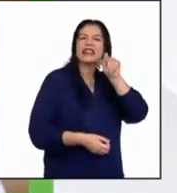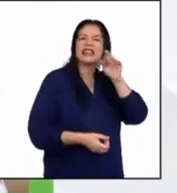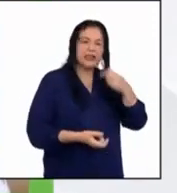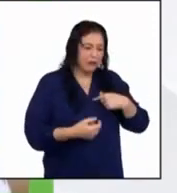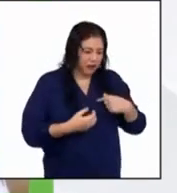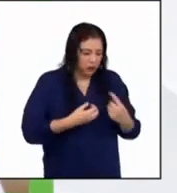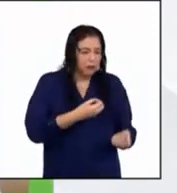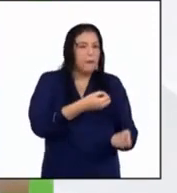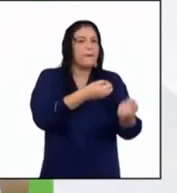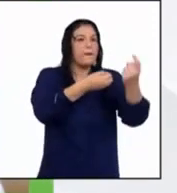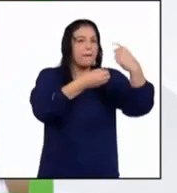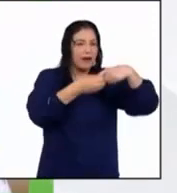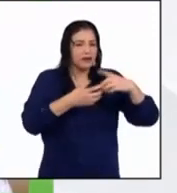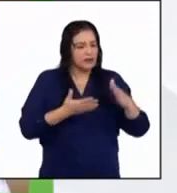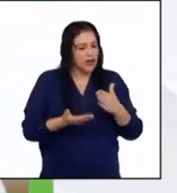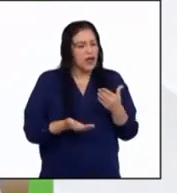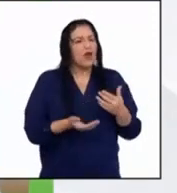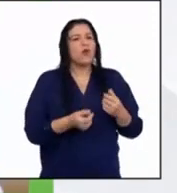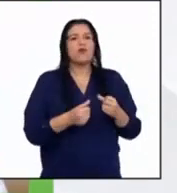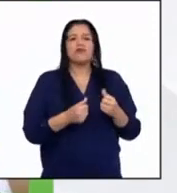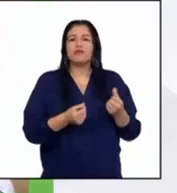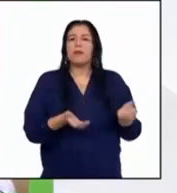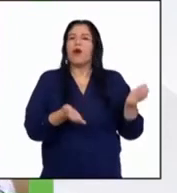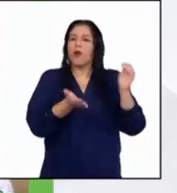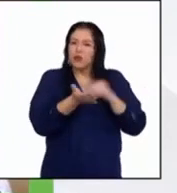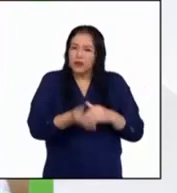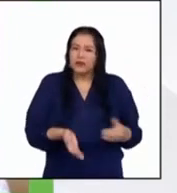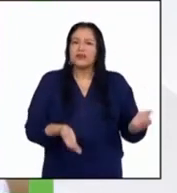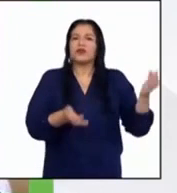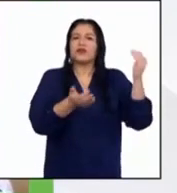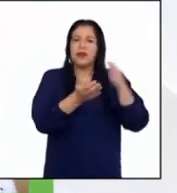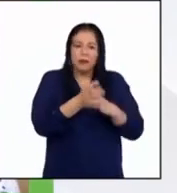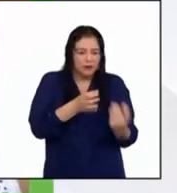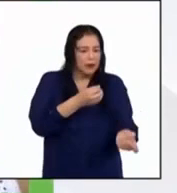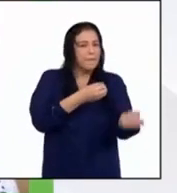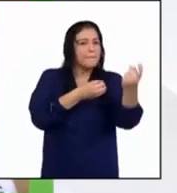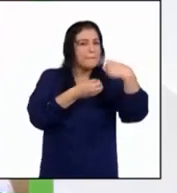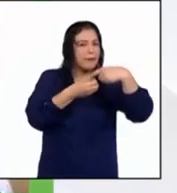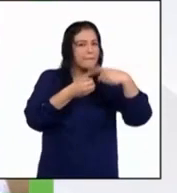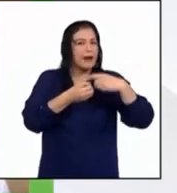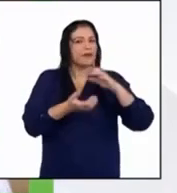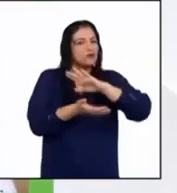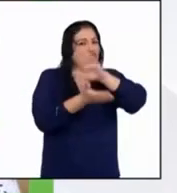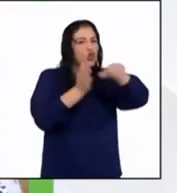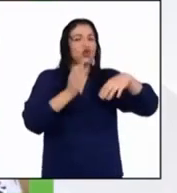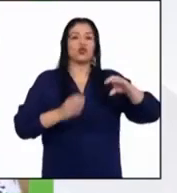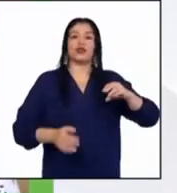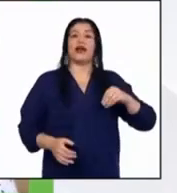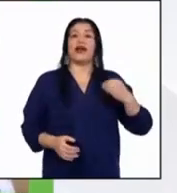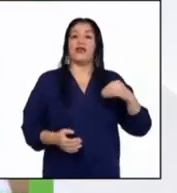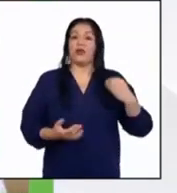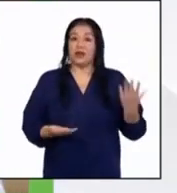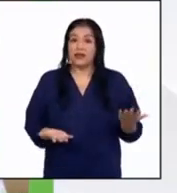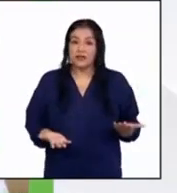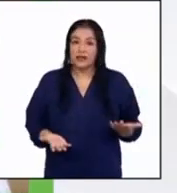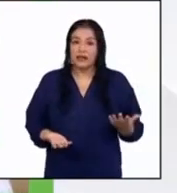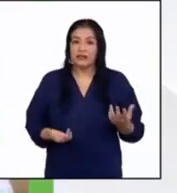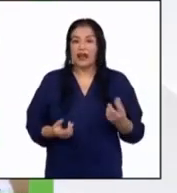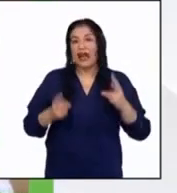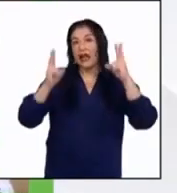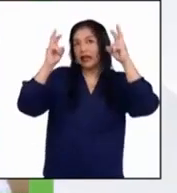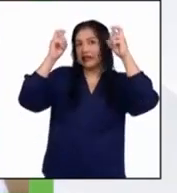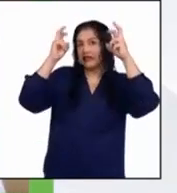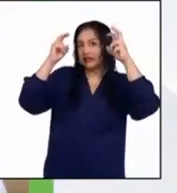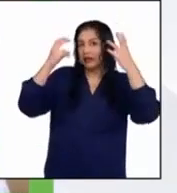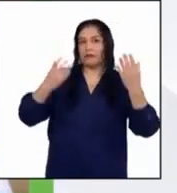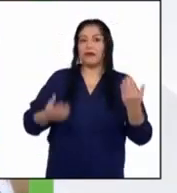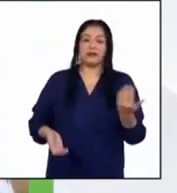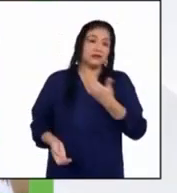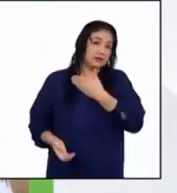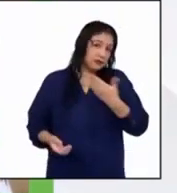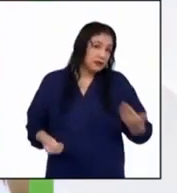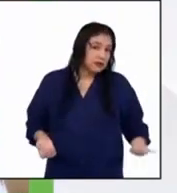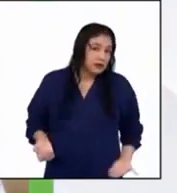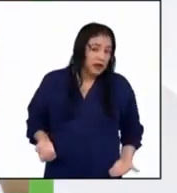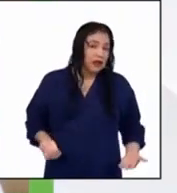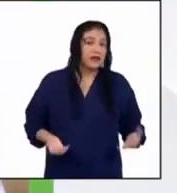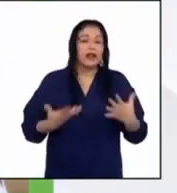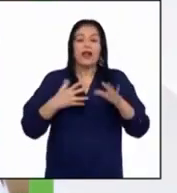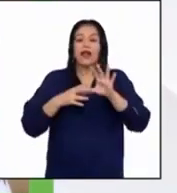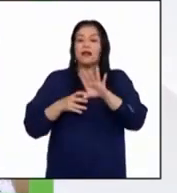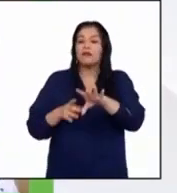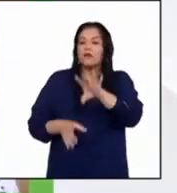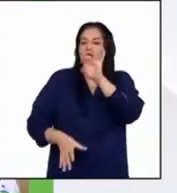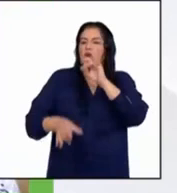implica este constante involucramiento de las y los adolescentes en los asuntos públicos, en la identificación